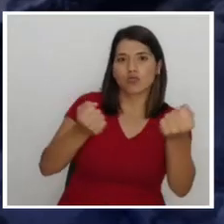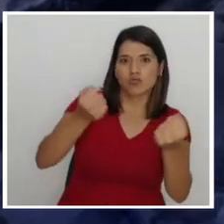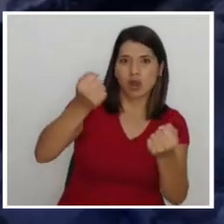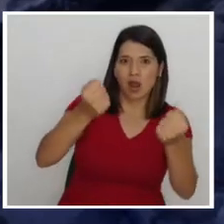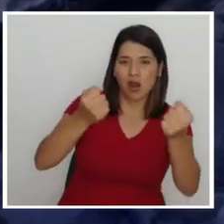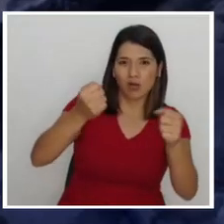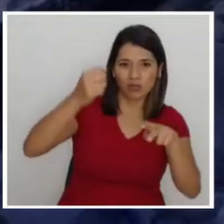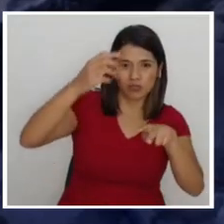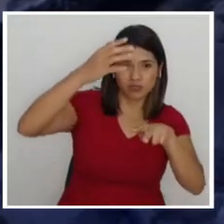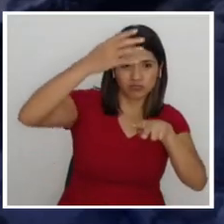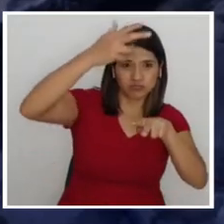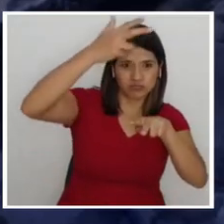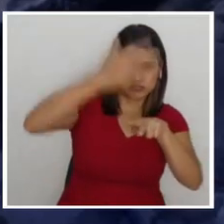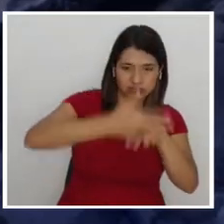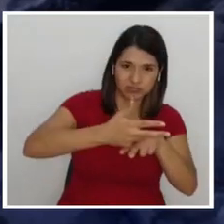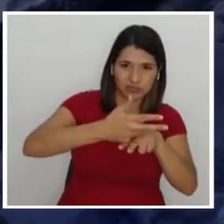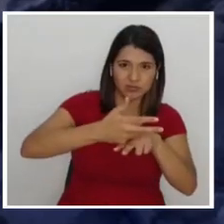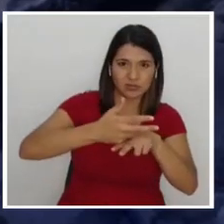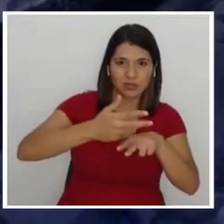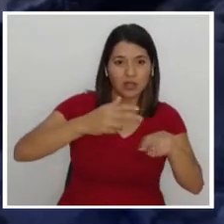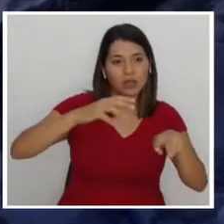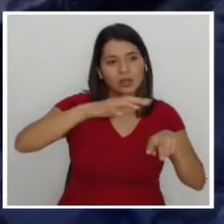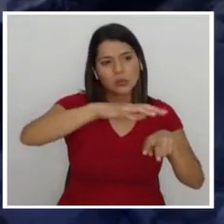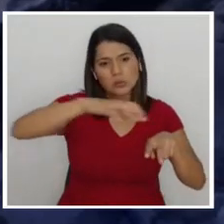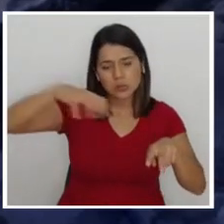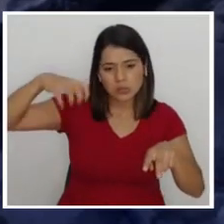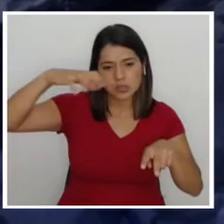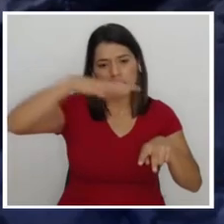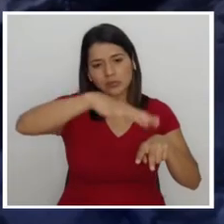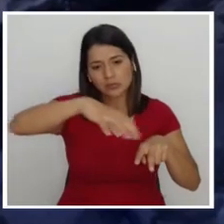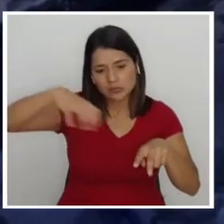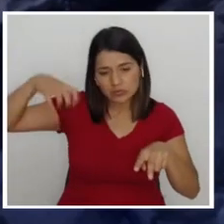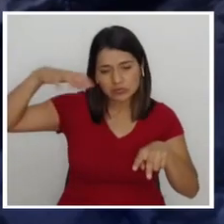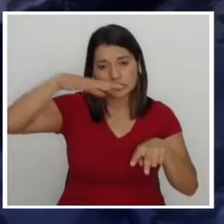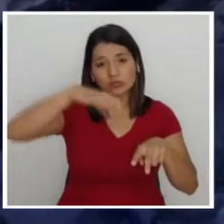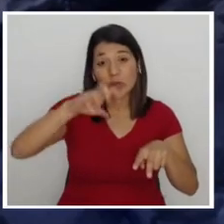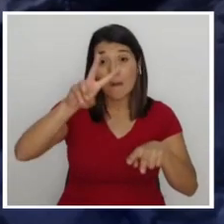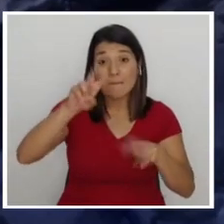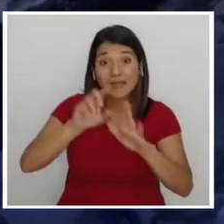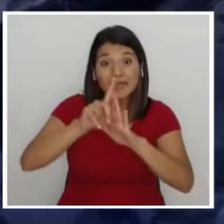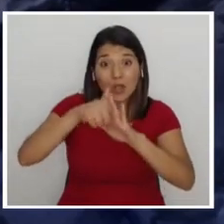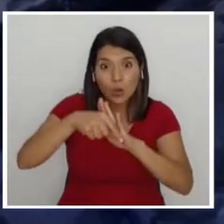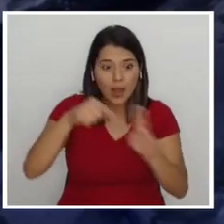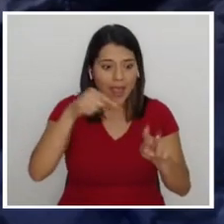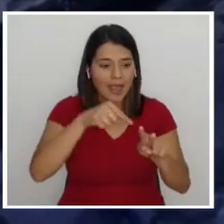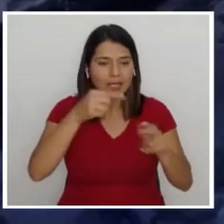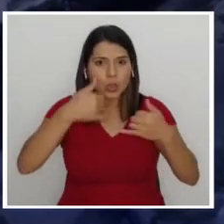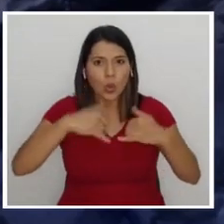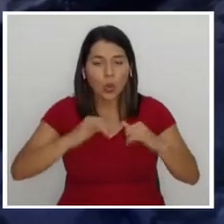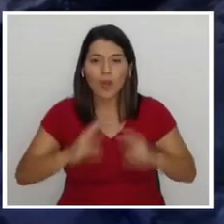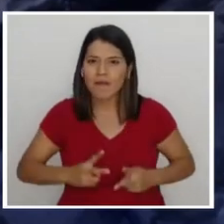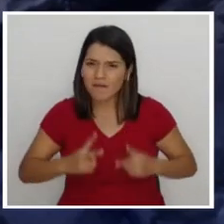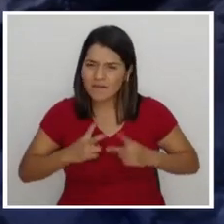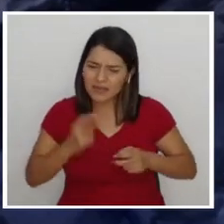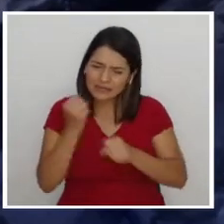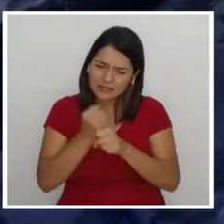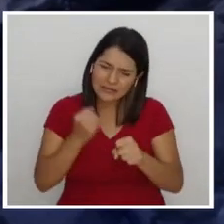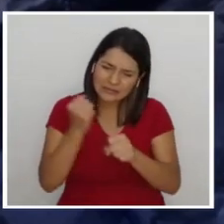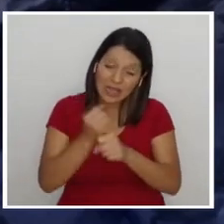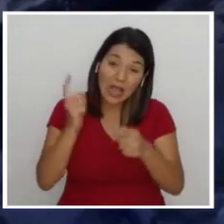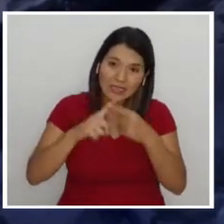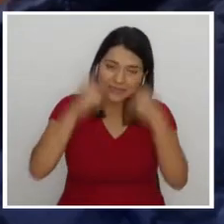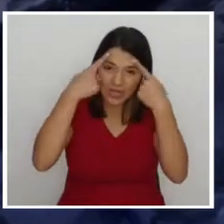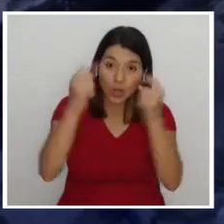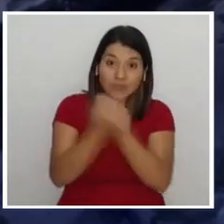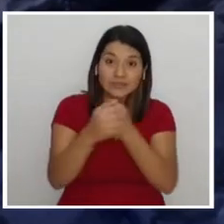horas de trabajo y esa persona estaba viva, 20 horas que no nos separamos del lugar y trabajamos palmo a palmo hasta que lo logramos sacar, casi que el